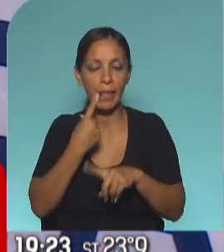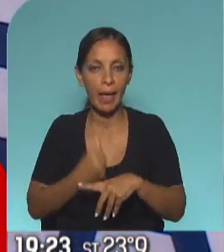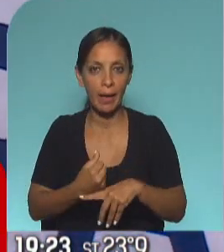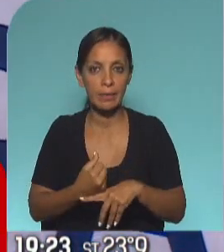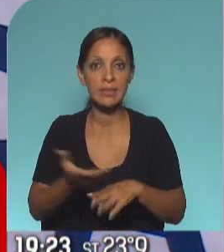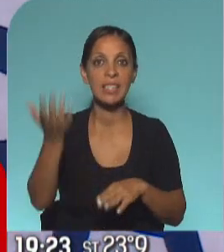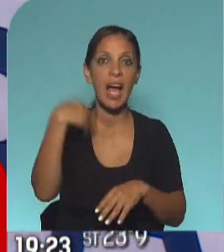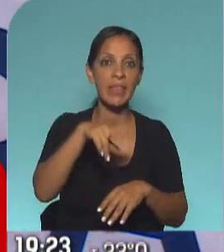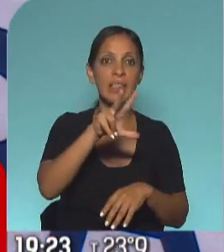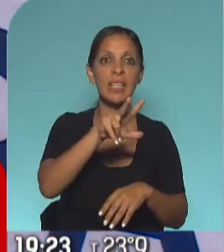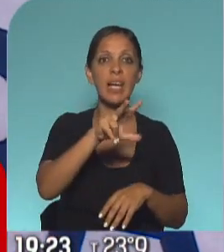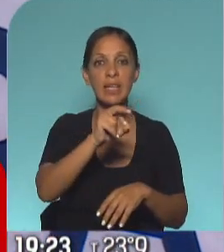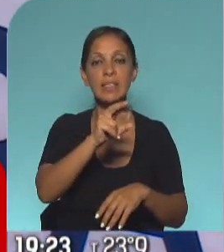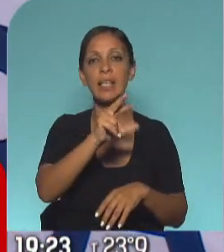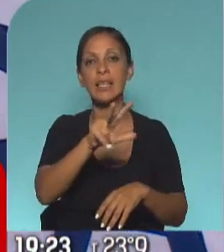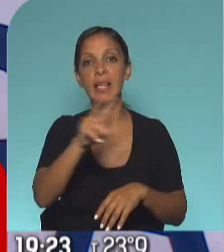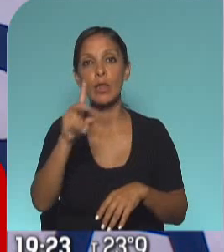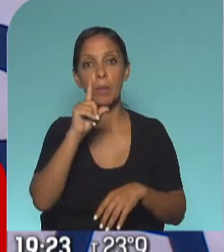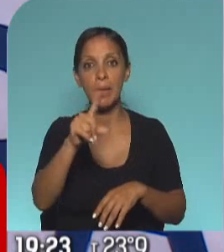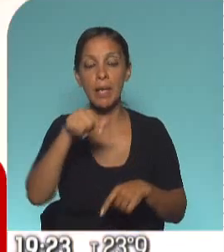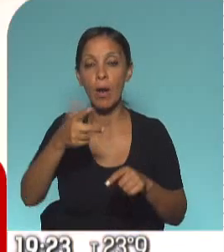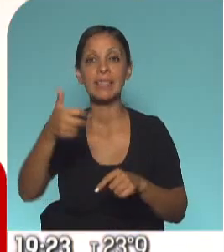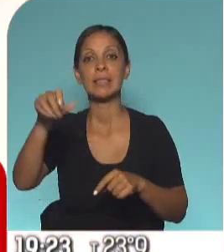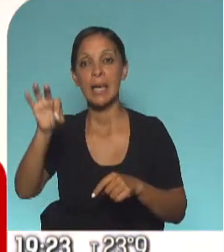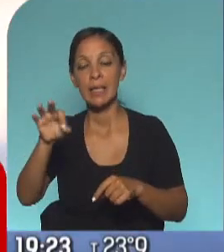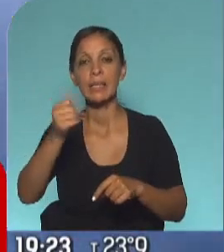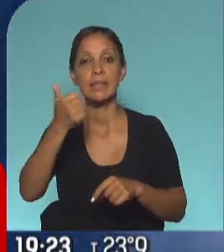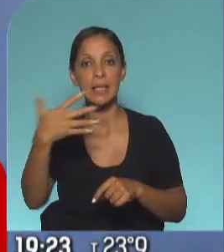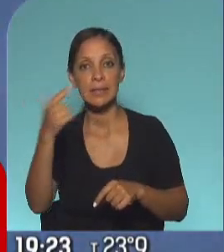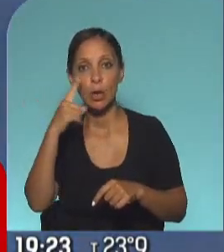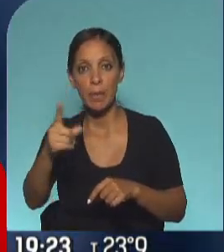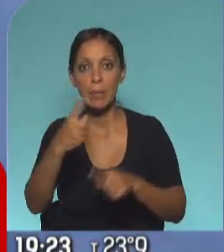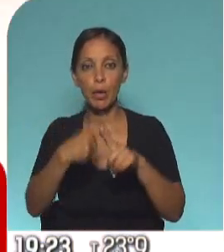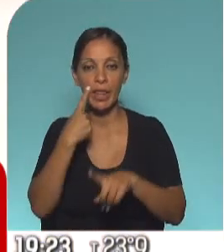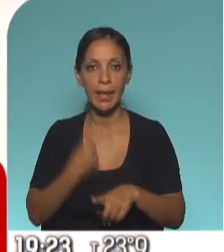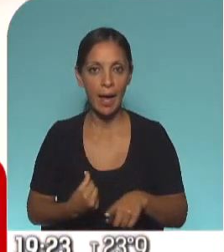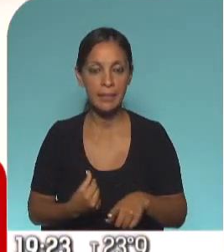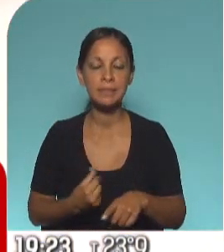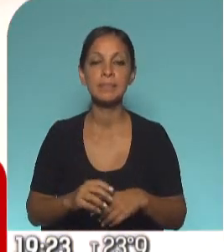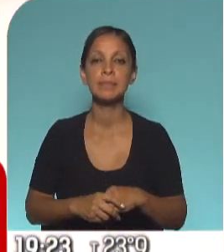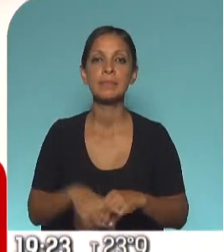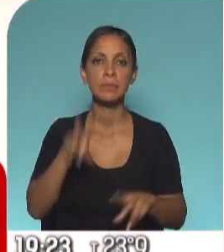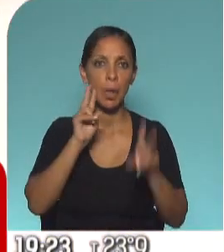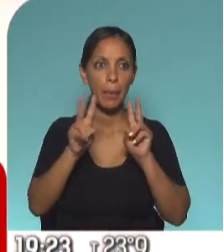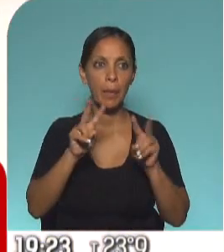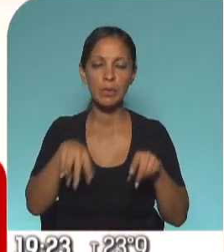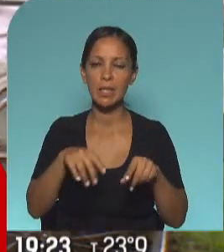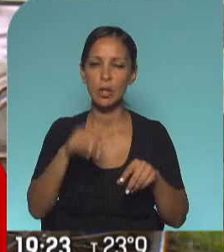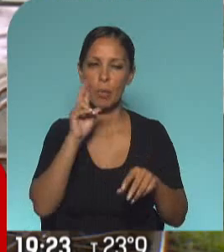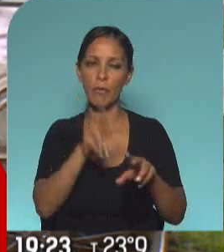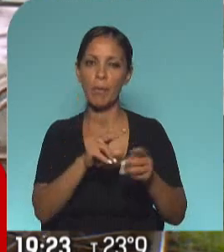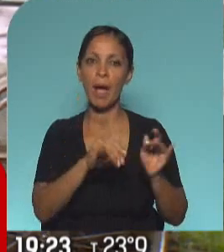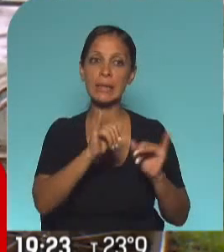en 30, 32.000 promedio y ya estamos en 60, 65.000 promedio diario. Y lo que estamos viendo es esto, ¿no? El efecto